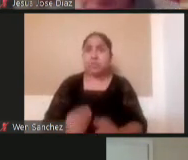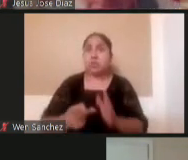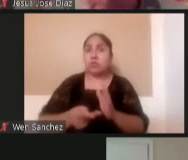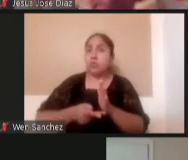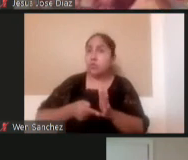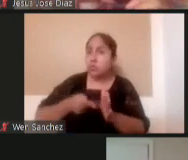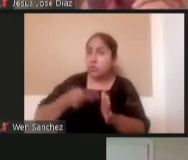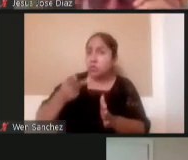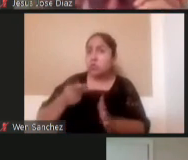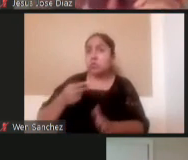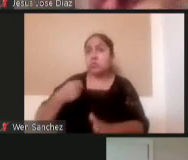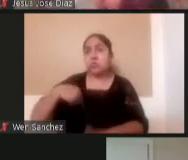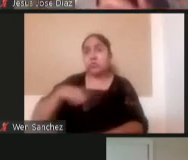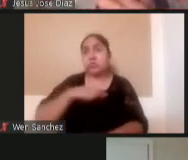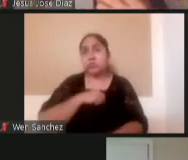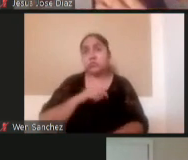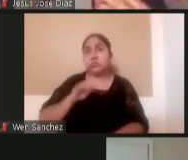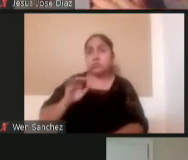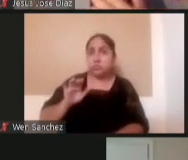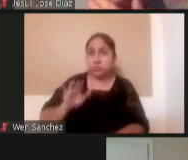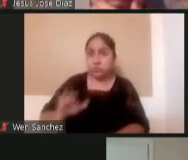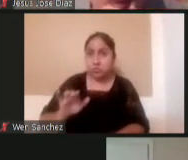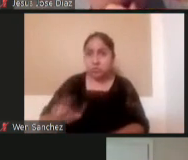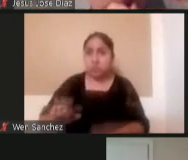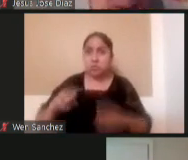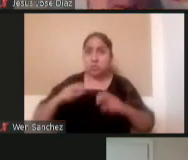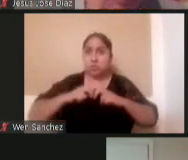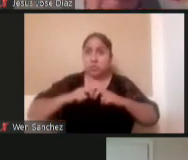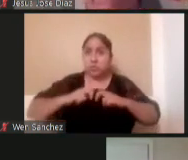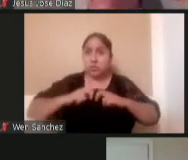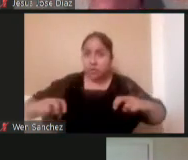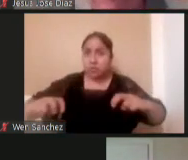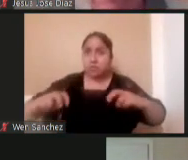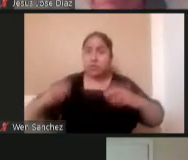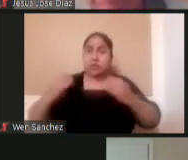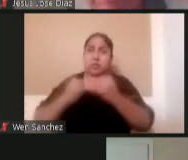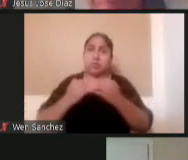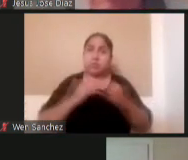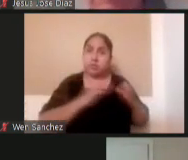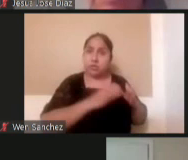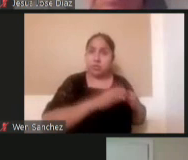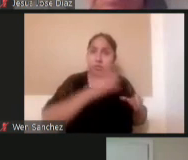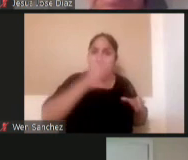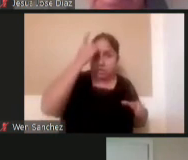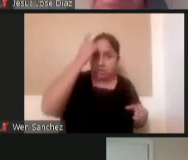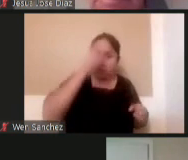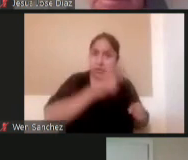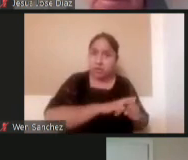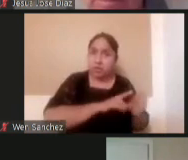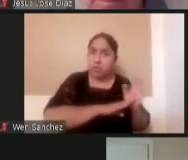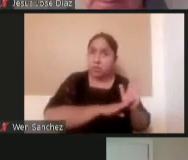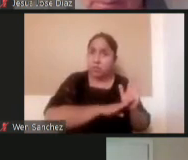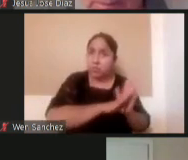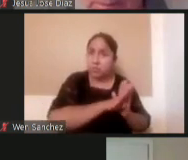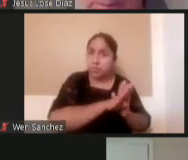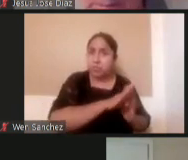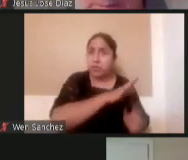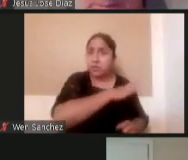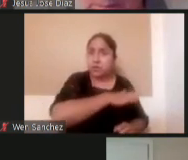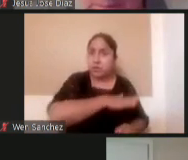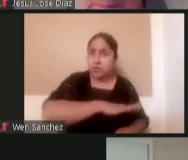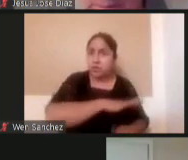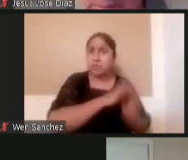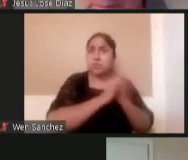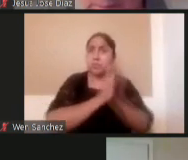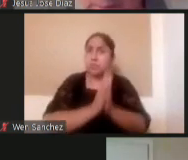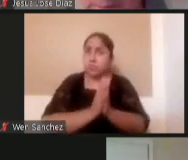le solicitamos a los miembros de este cabildo y a la Dirección de Desarrollo Urbano no se autoricen más desarrollos en el